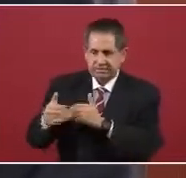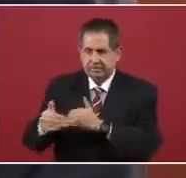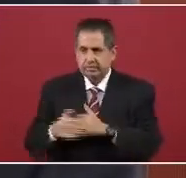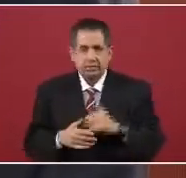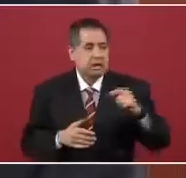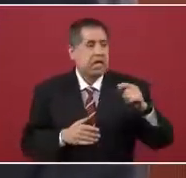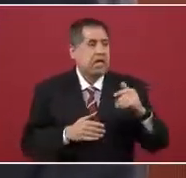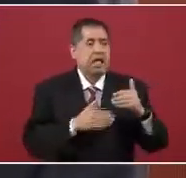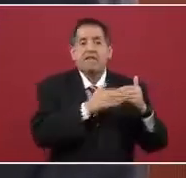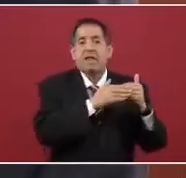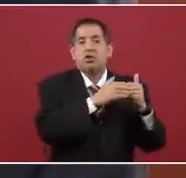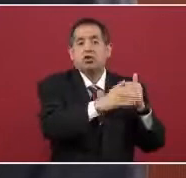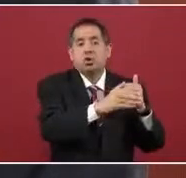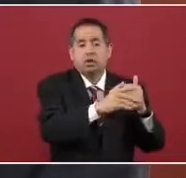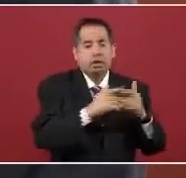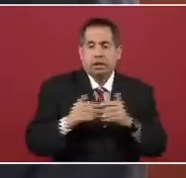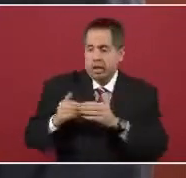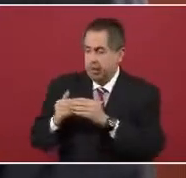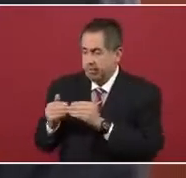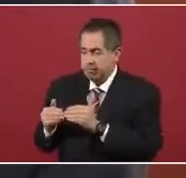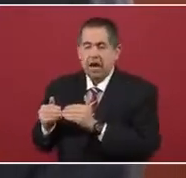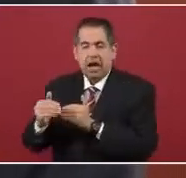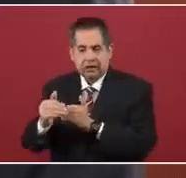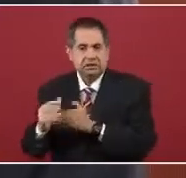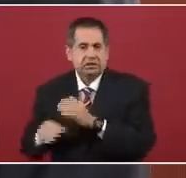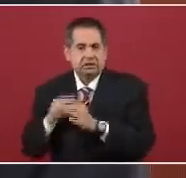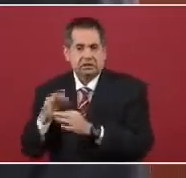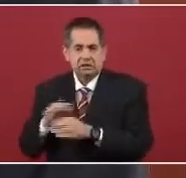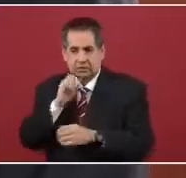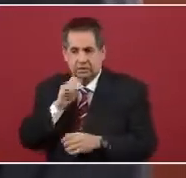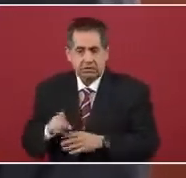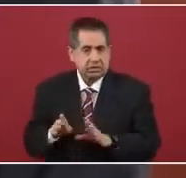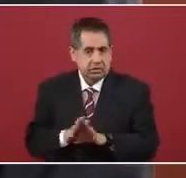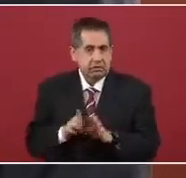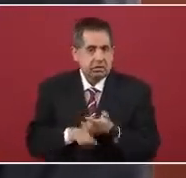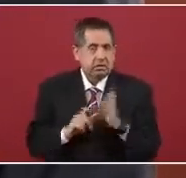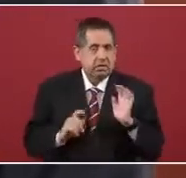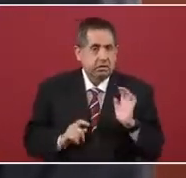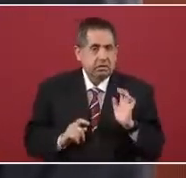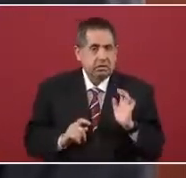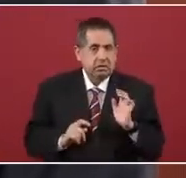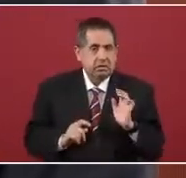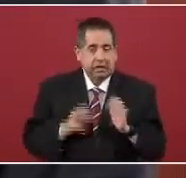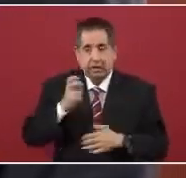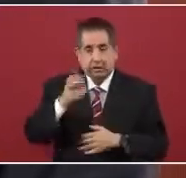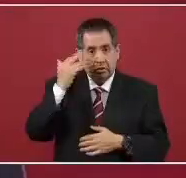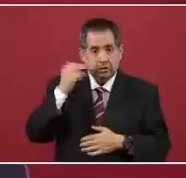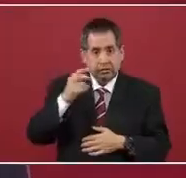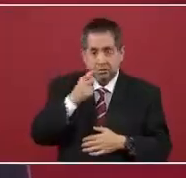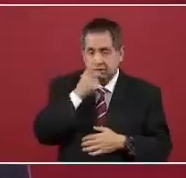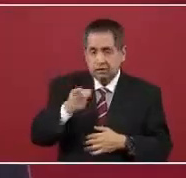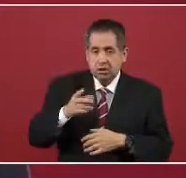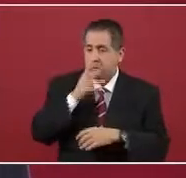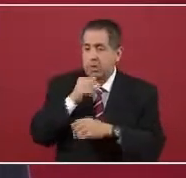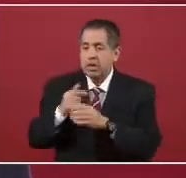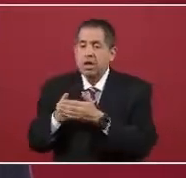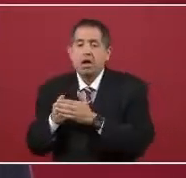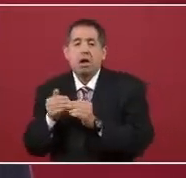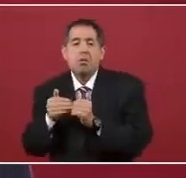de la inflación. ¿Cómo llegó a suceder en el periodo